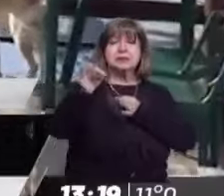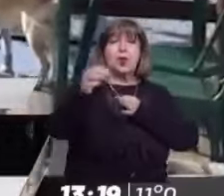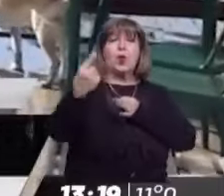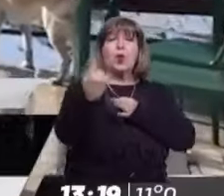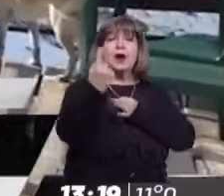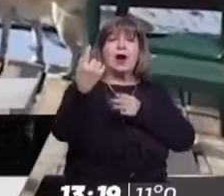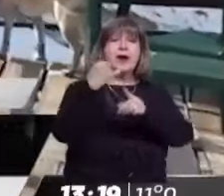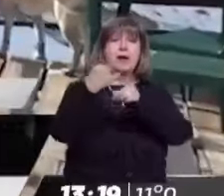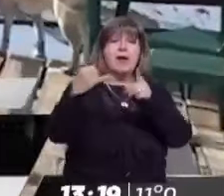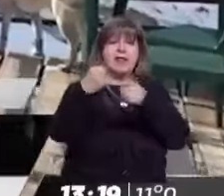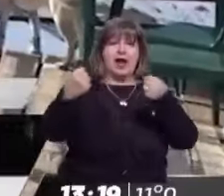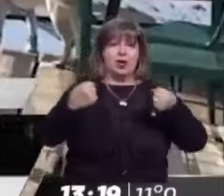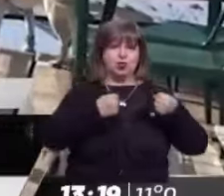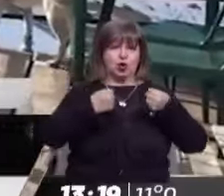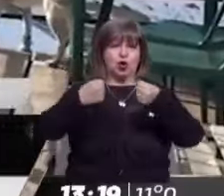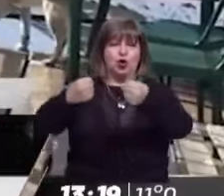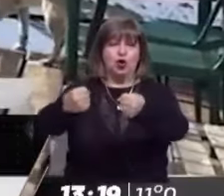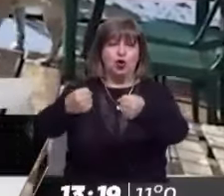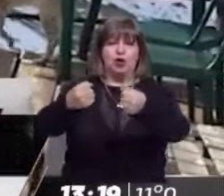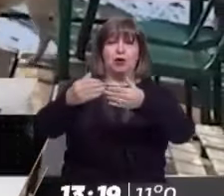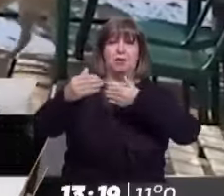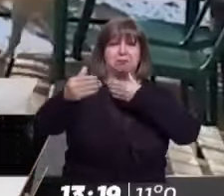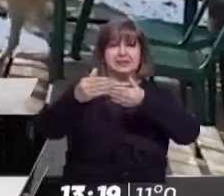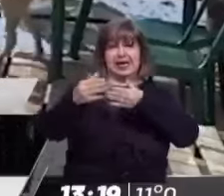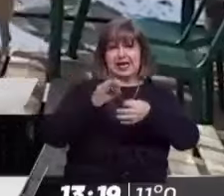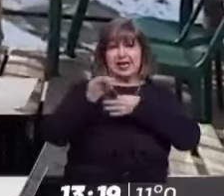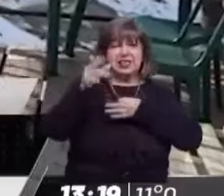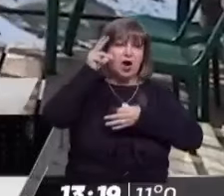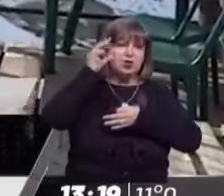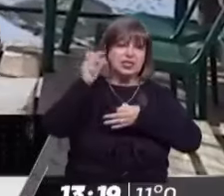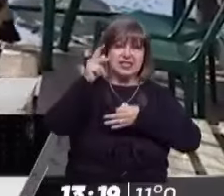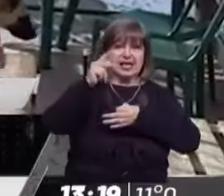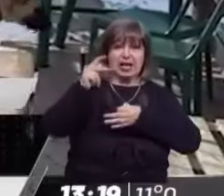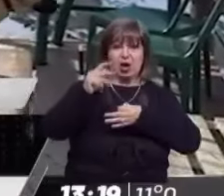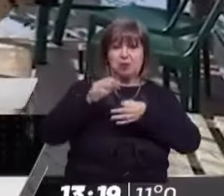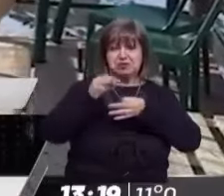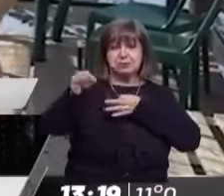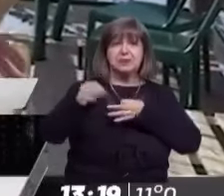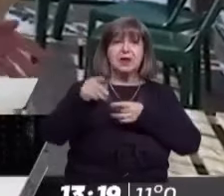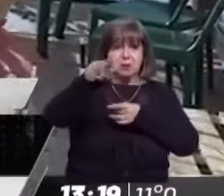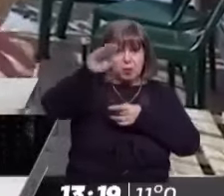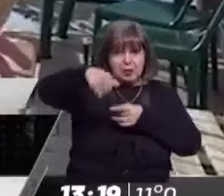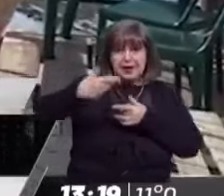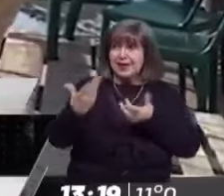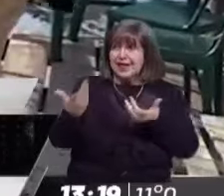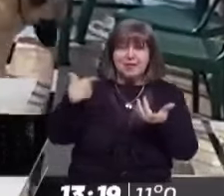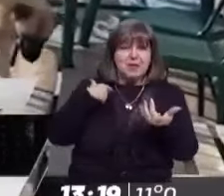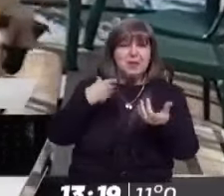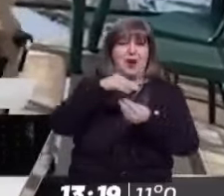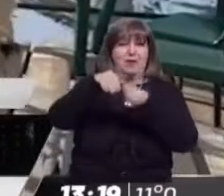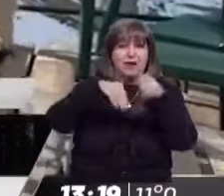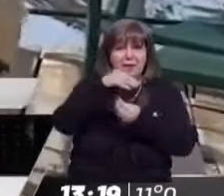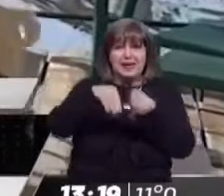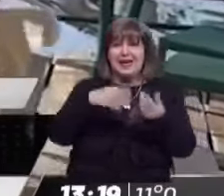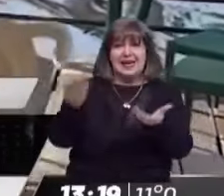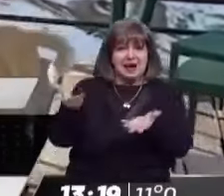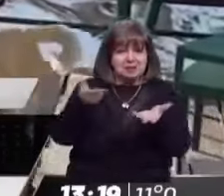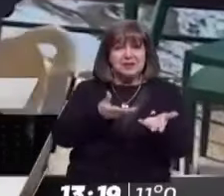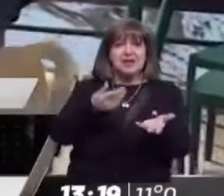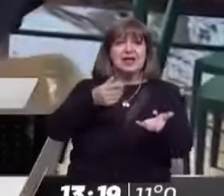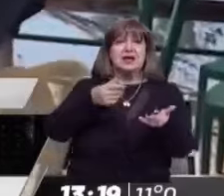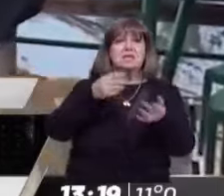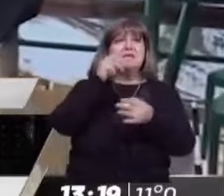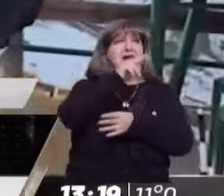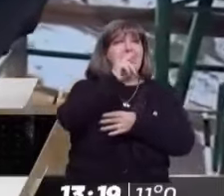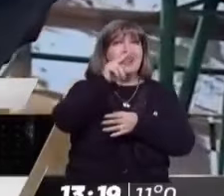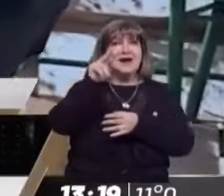lo que es esta vista. Y lo que vengo a contarte es que en estos refugios de montaña podés venir a pasar el día y la noche con tu familia, tomar algo,